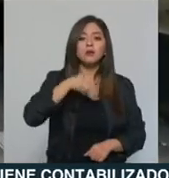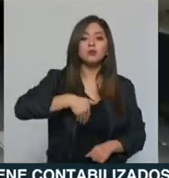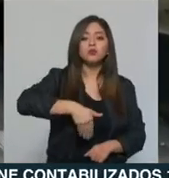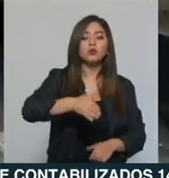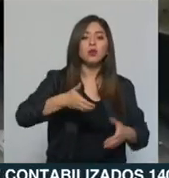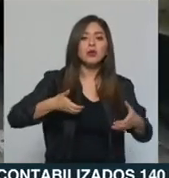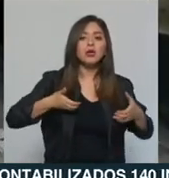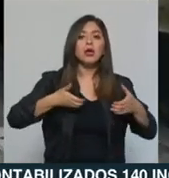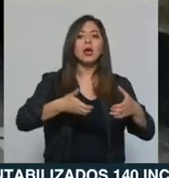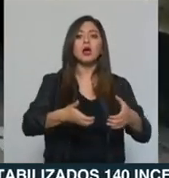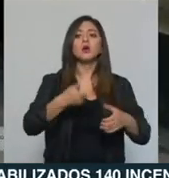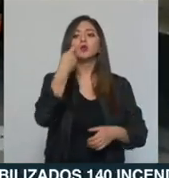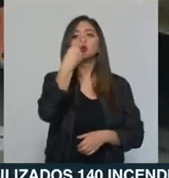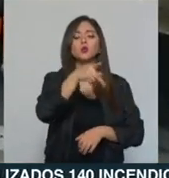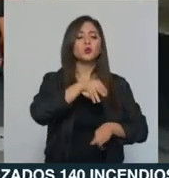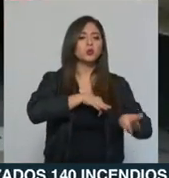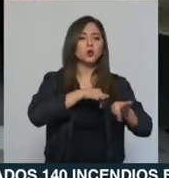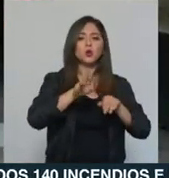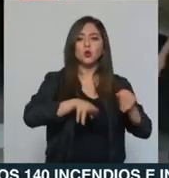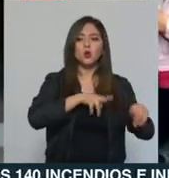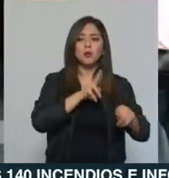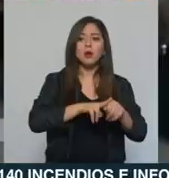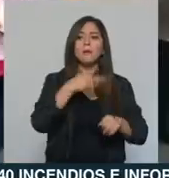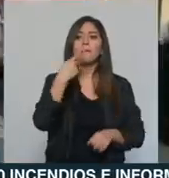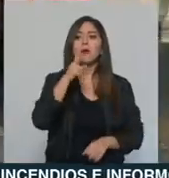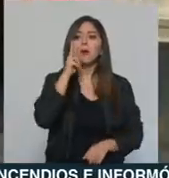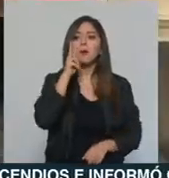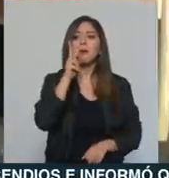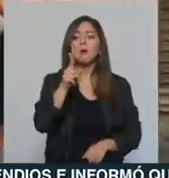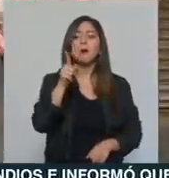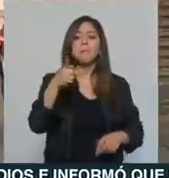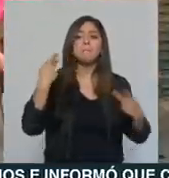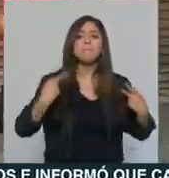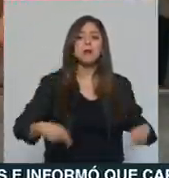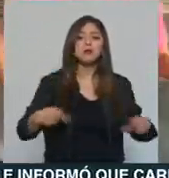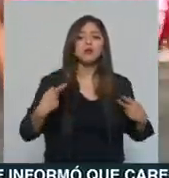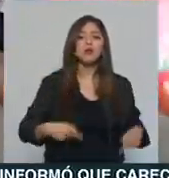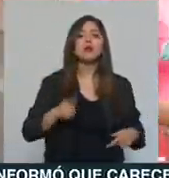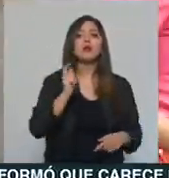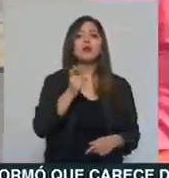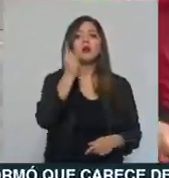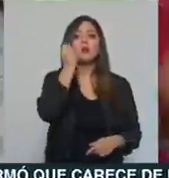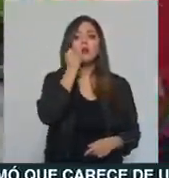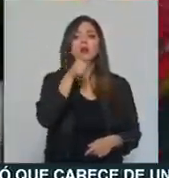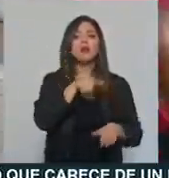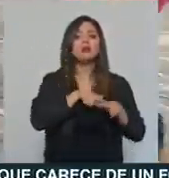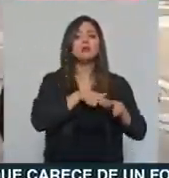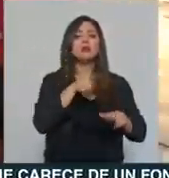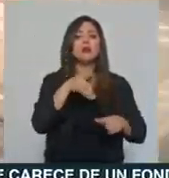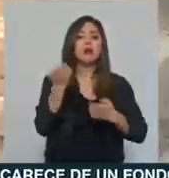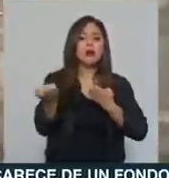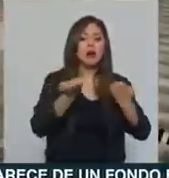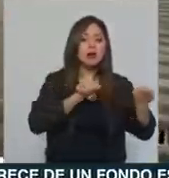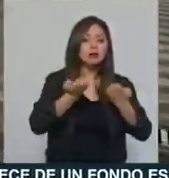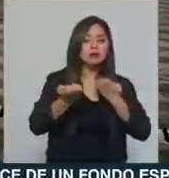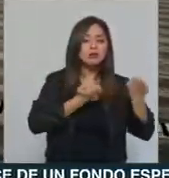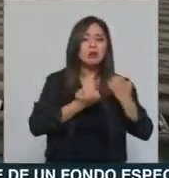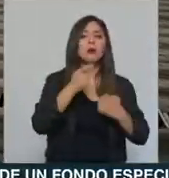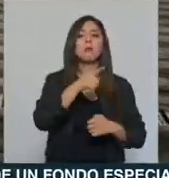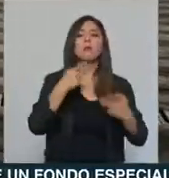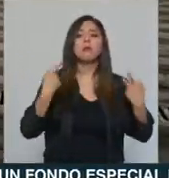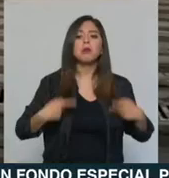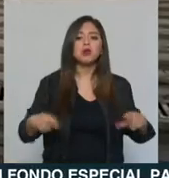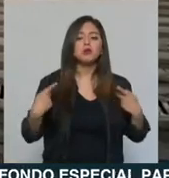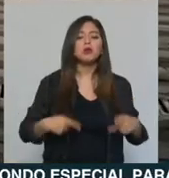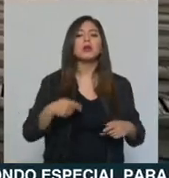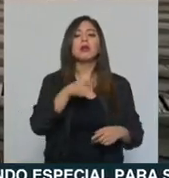tratando de hacer su vida normal. Sin embargo, vemos a personas que todavía siguen haciendo ejercicio, vemos a personas que siguen trabajando